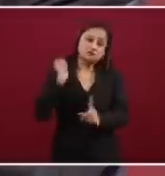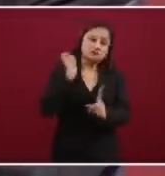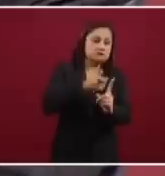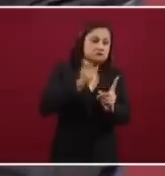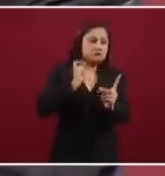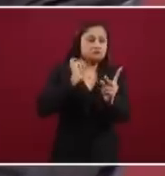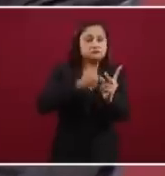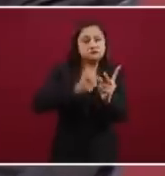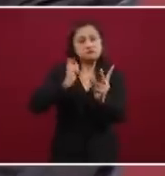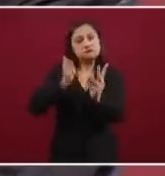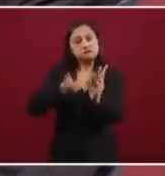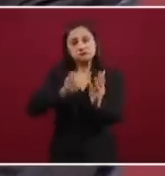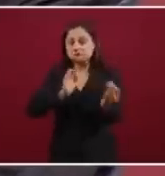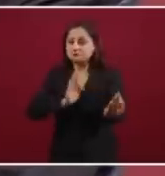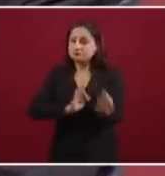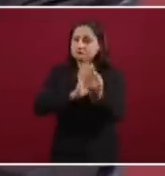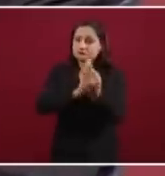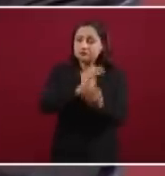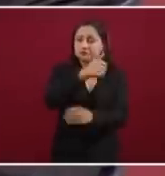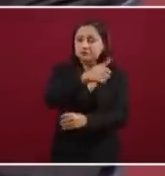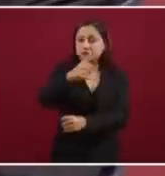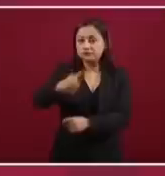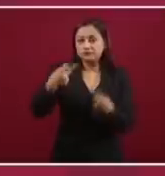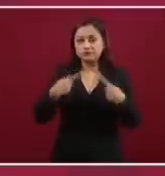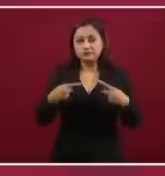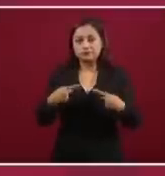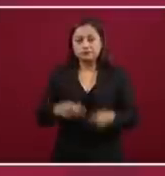los beneficiarios.